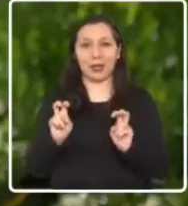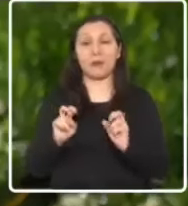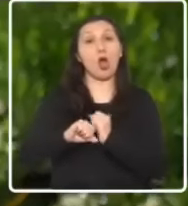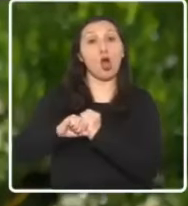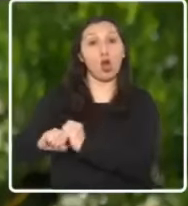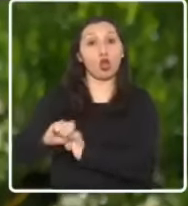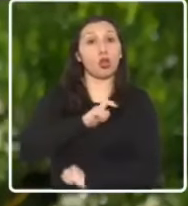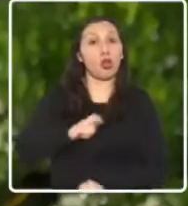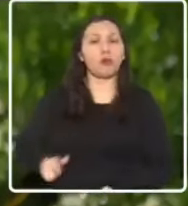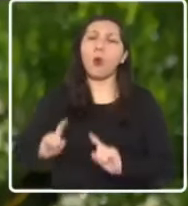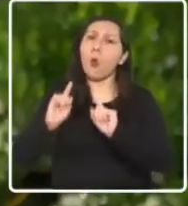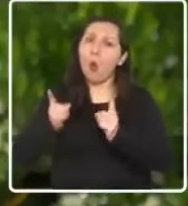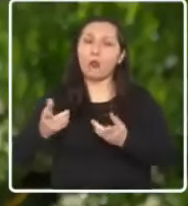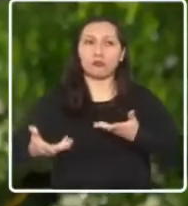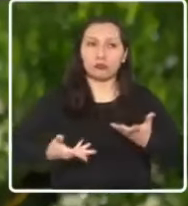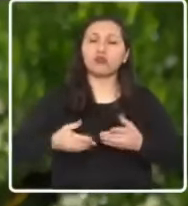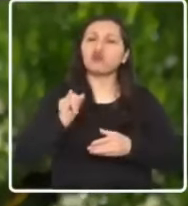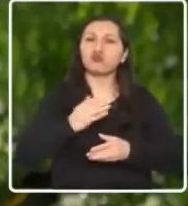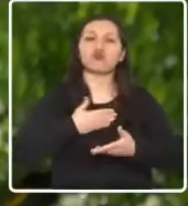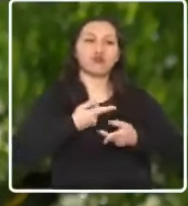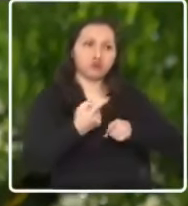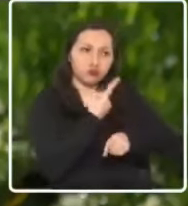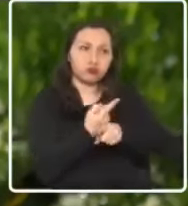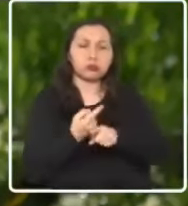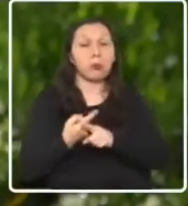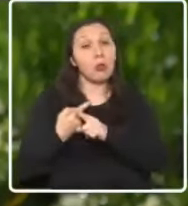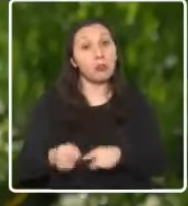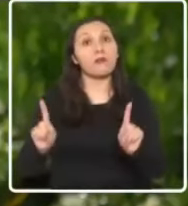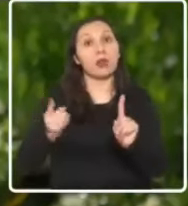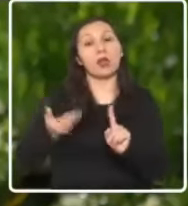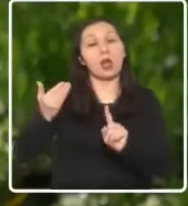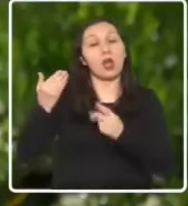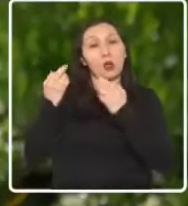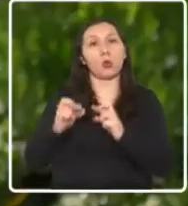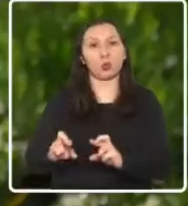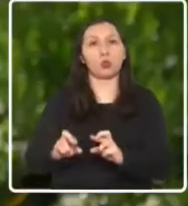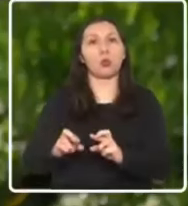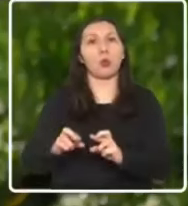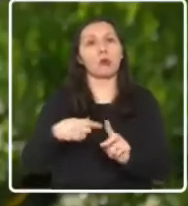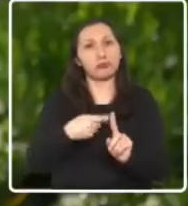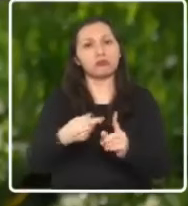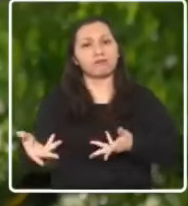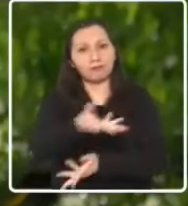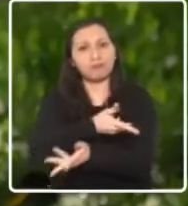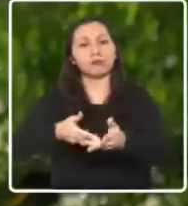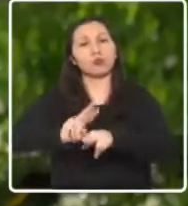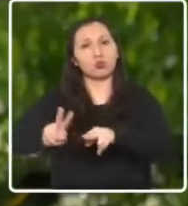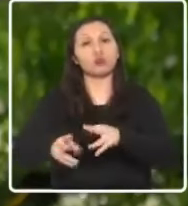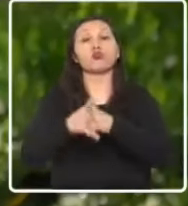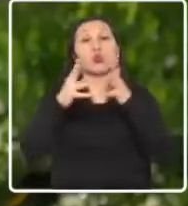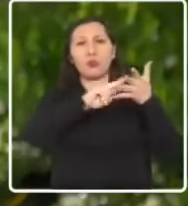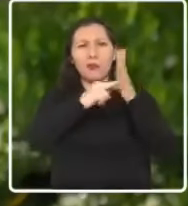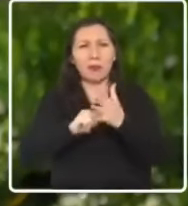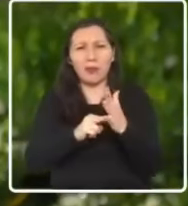oposición tuvo una actitud mucho más dialogante de la que hemos encontrado en otras oportunidades. Encontramos con ellos soluciones a muchos de